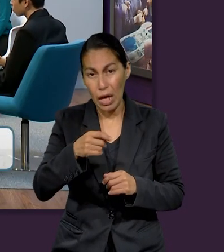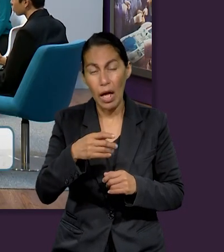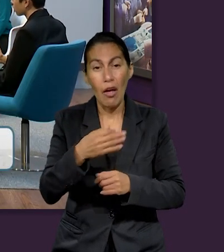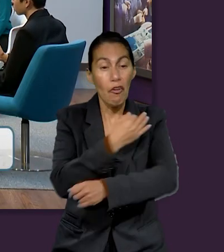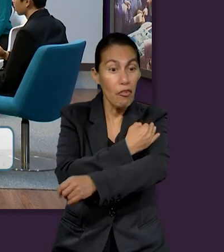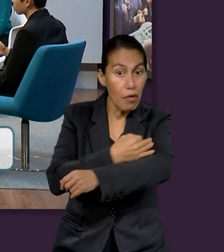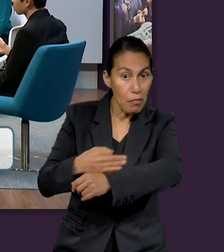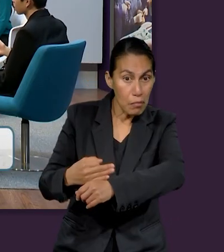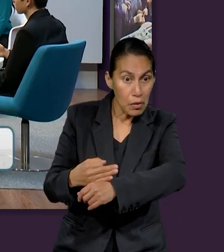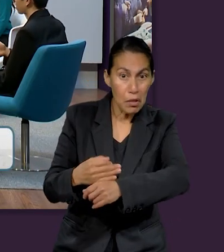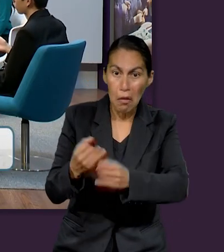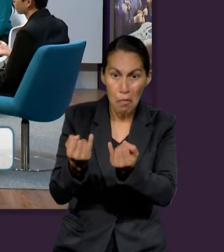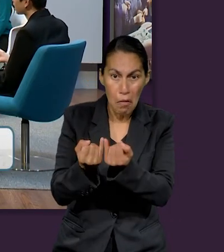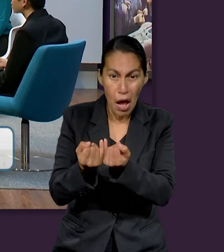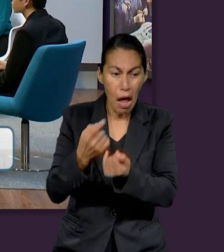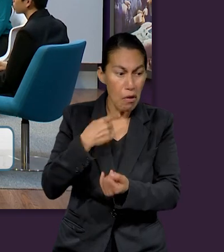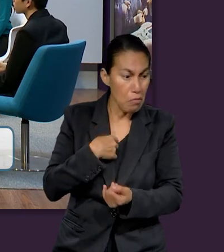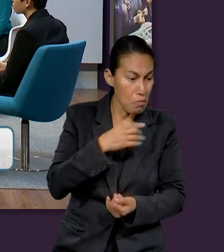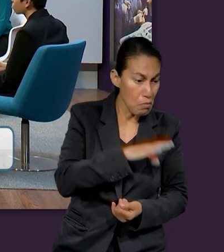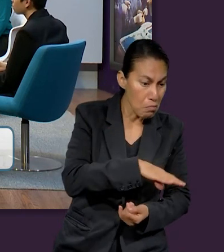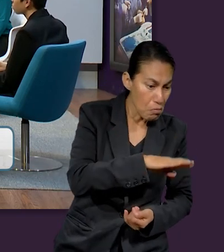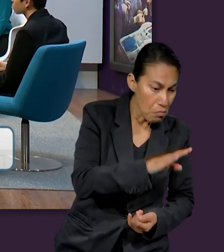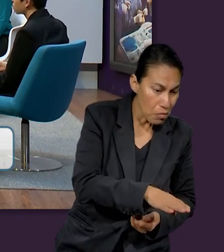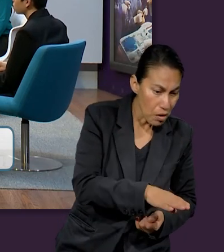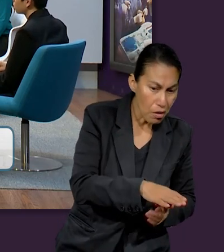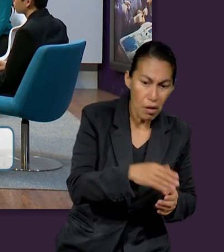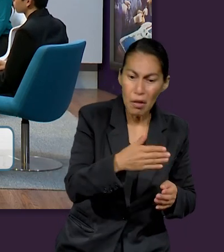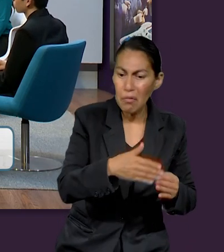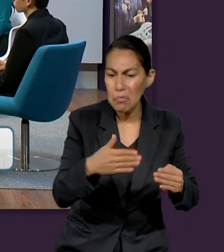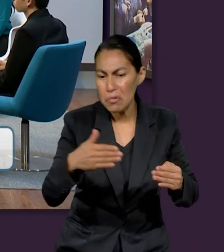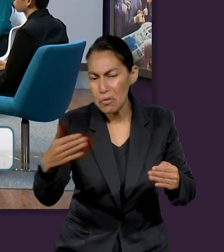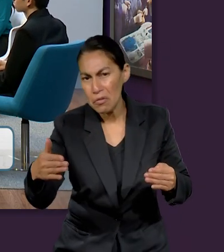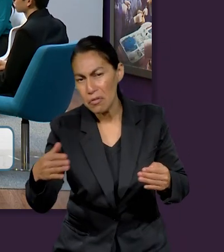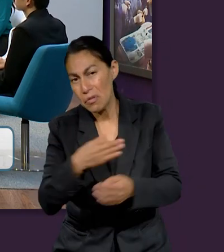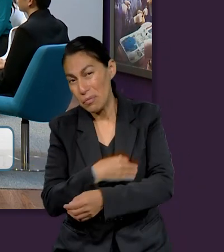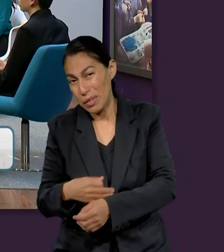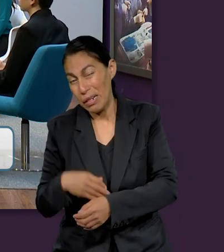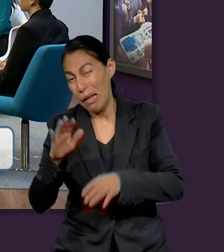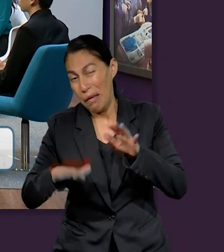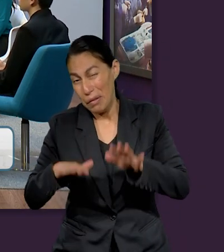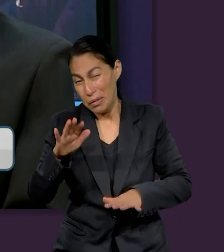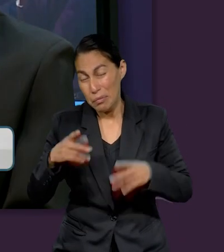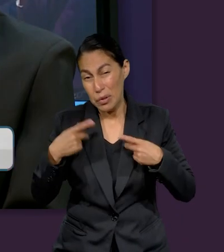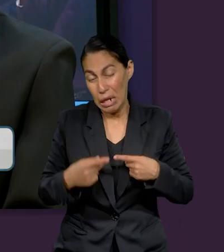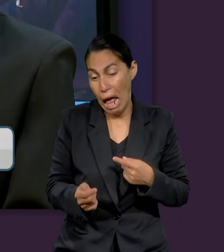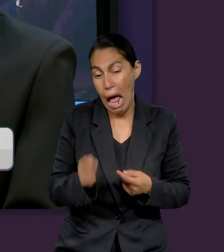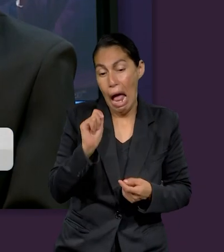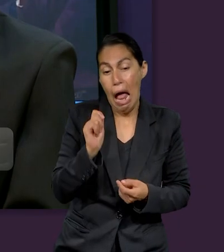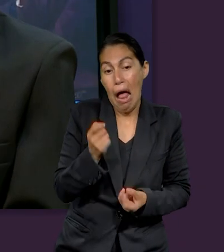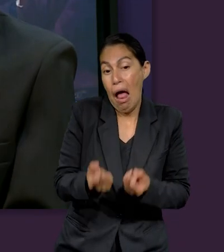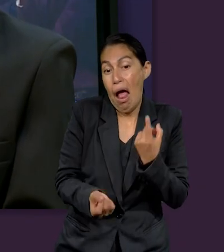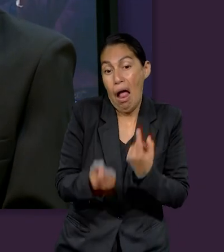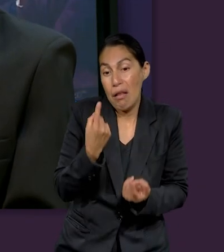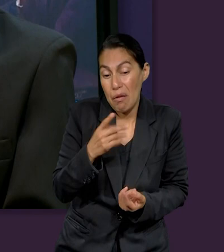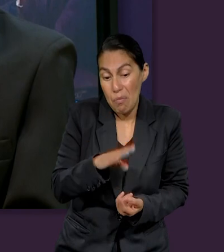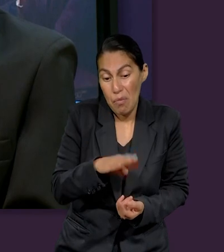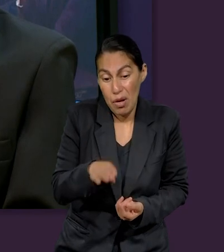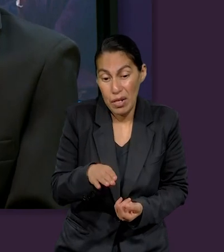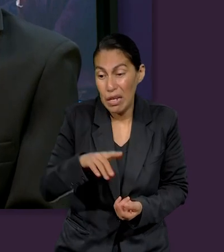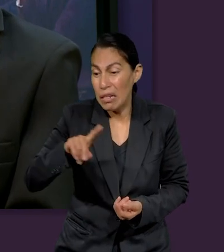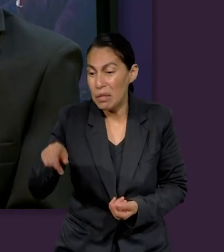lo bendice incluso las relaciones entre la familia después de que muramos porque pues es una realidad que a veces cuando uno muere